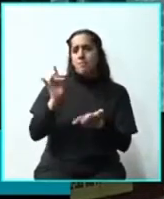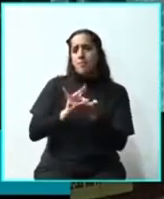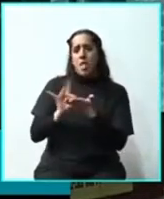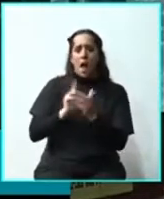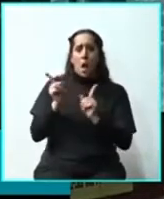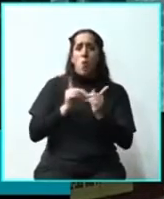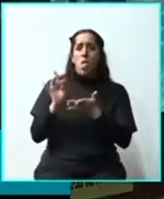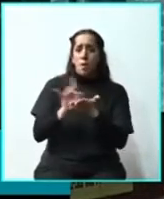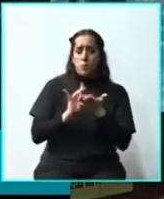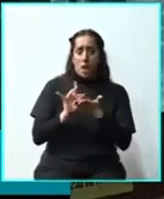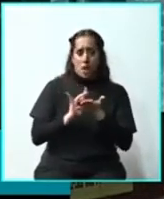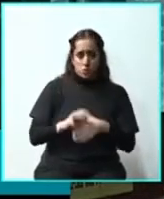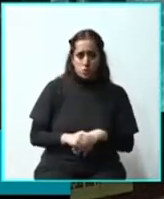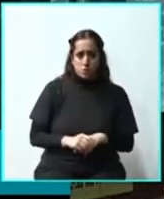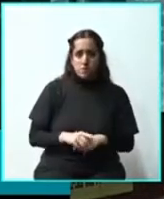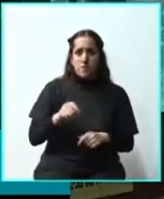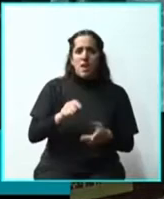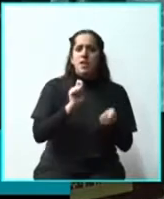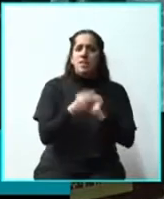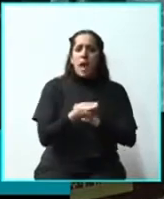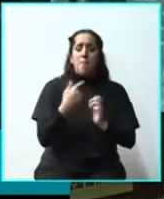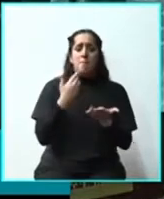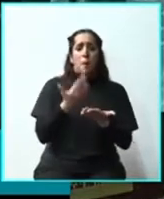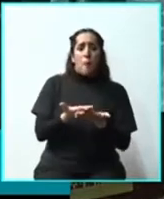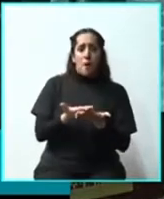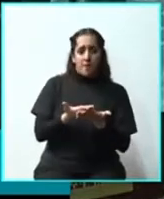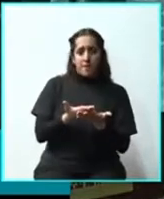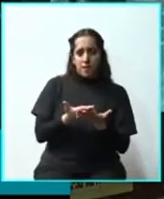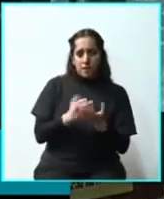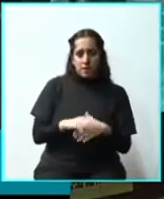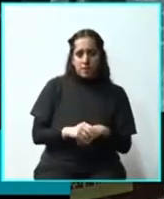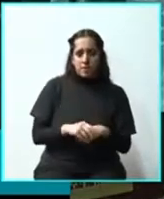diputados. En las modificaciones propuestas